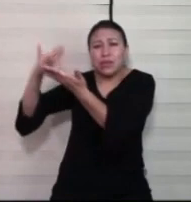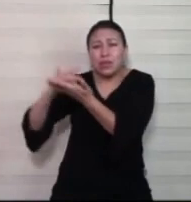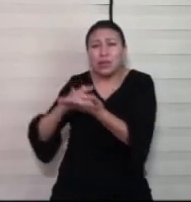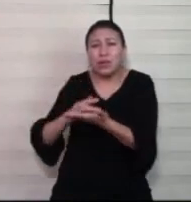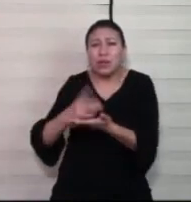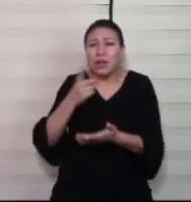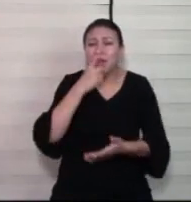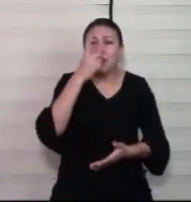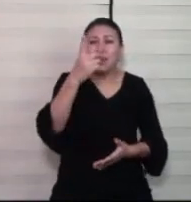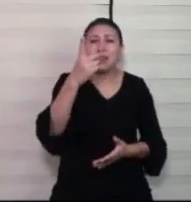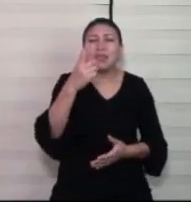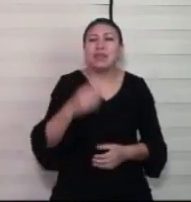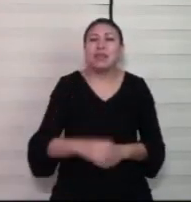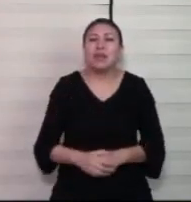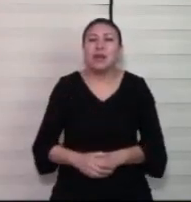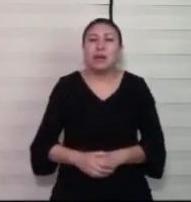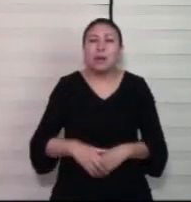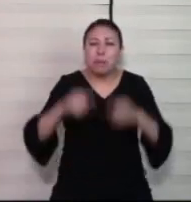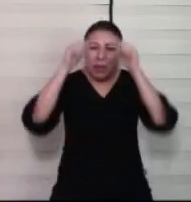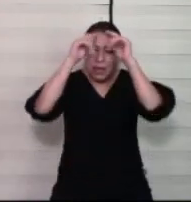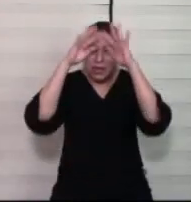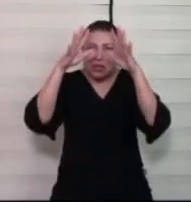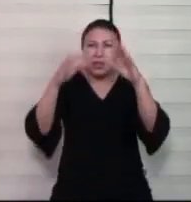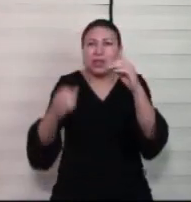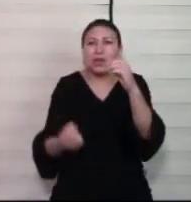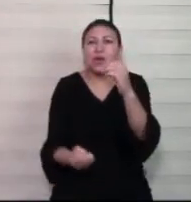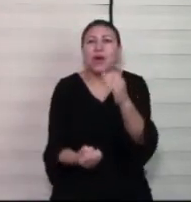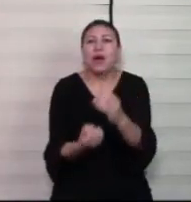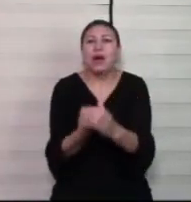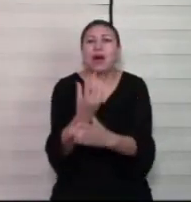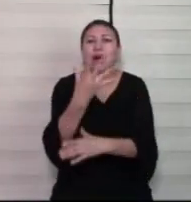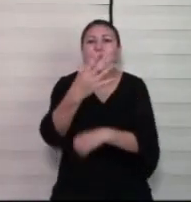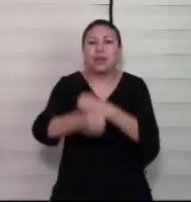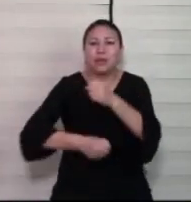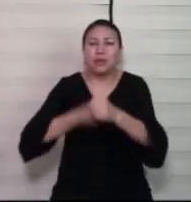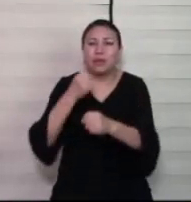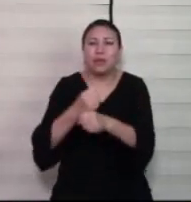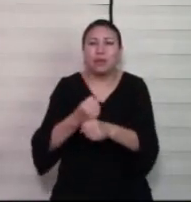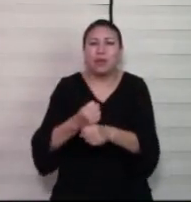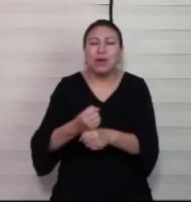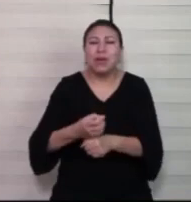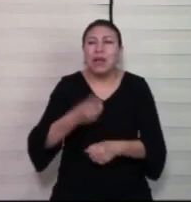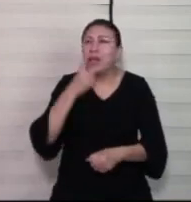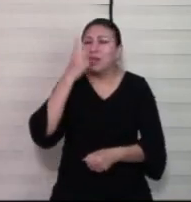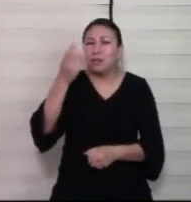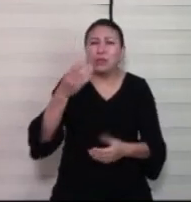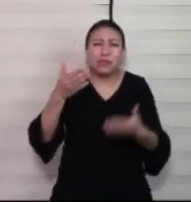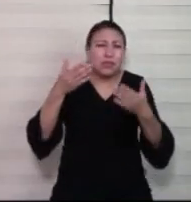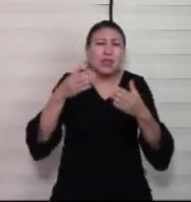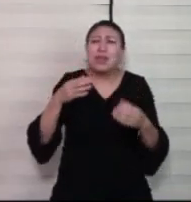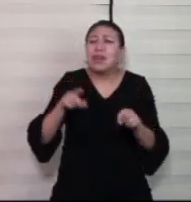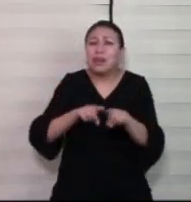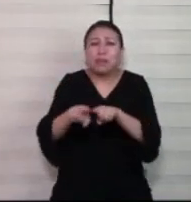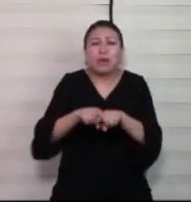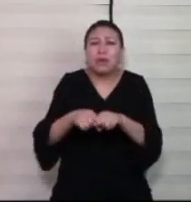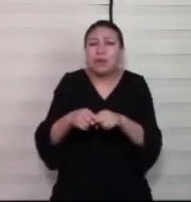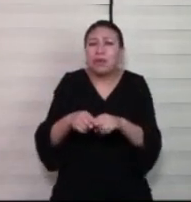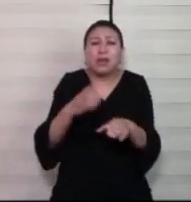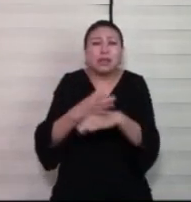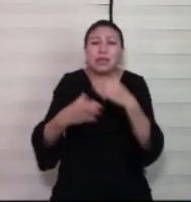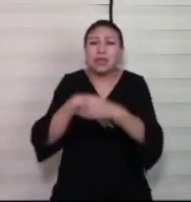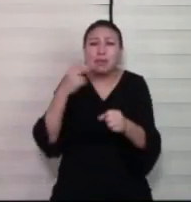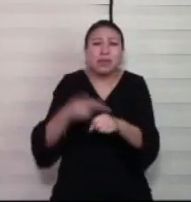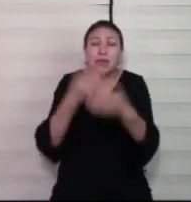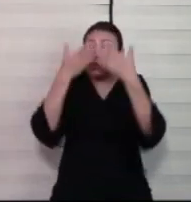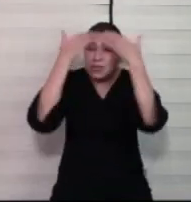próspero año nuevo, el día 31, estamos diciendo, hermano, no sé qué venga, pero pongamos el 2021 en